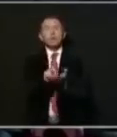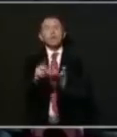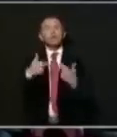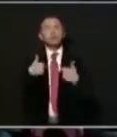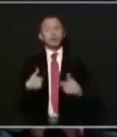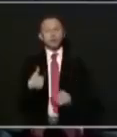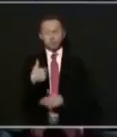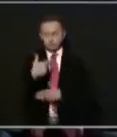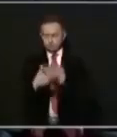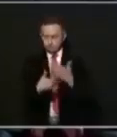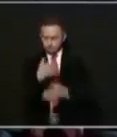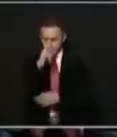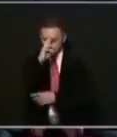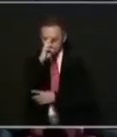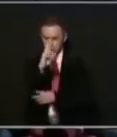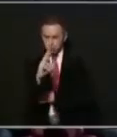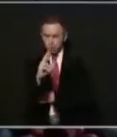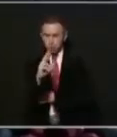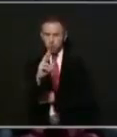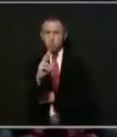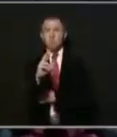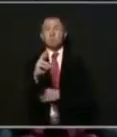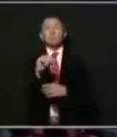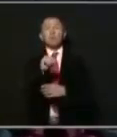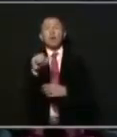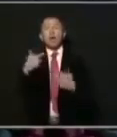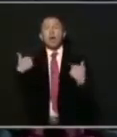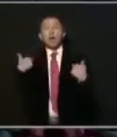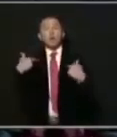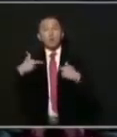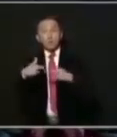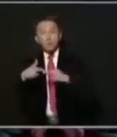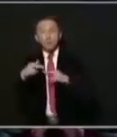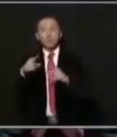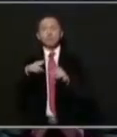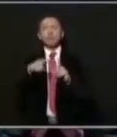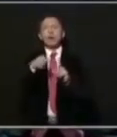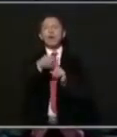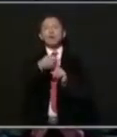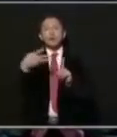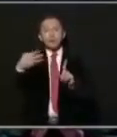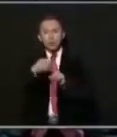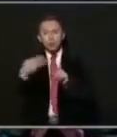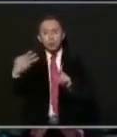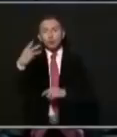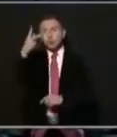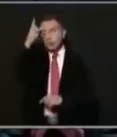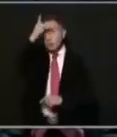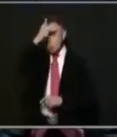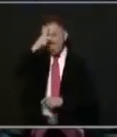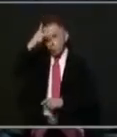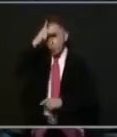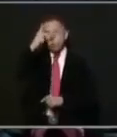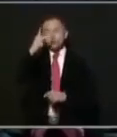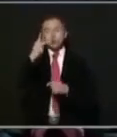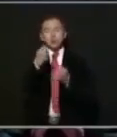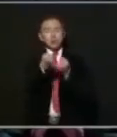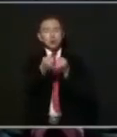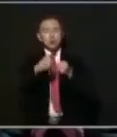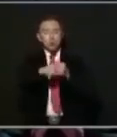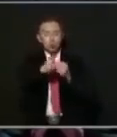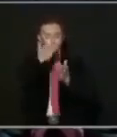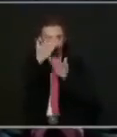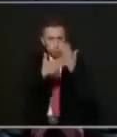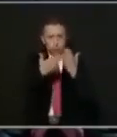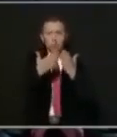Vamos a convocar a maestros, a antropólogos, psicólogos, sociólogos,